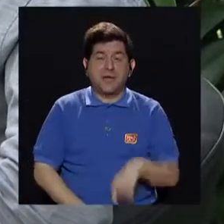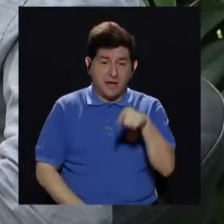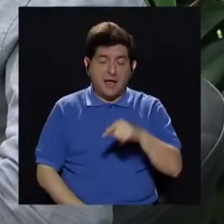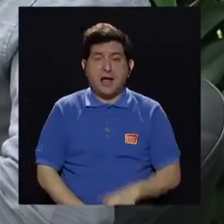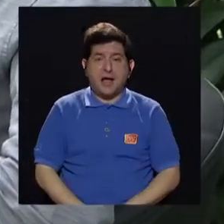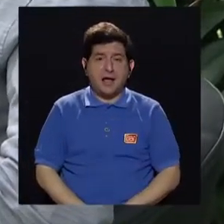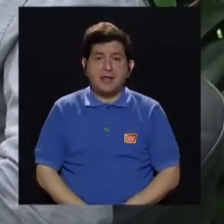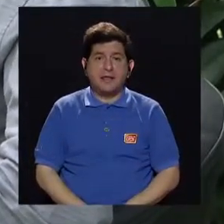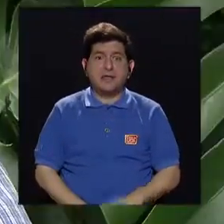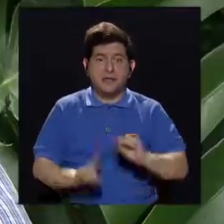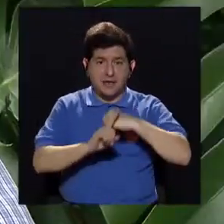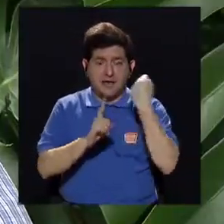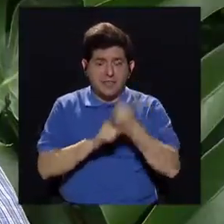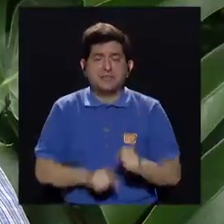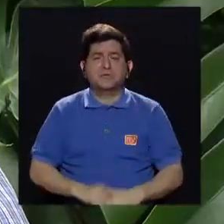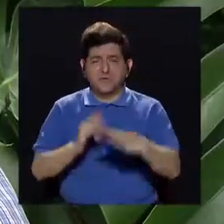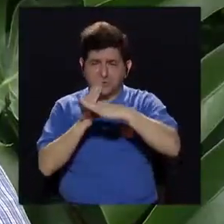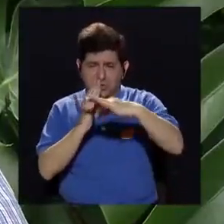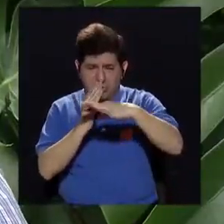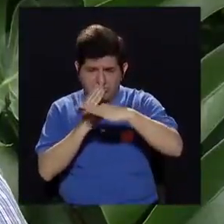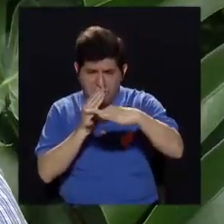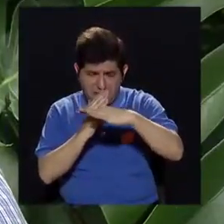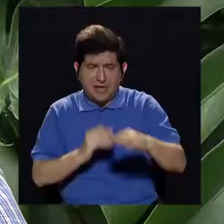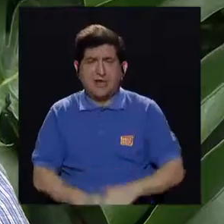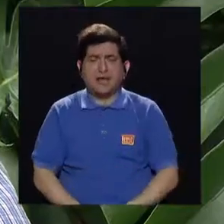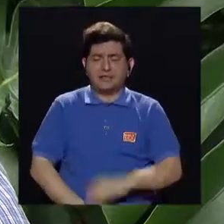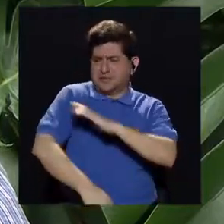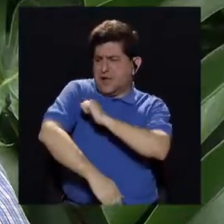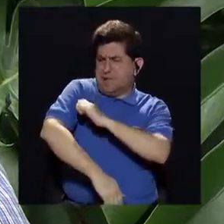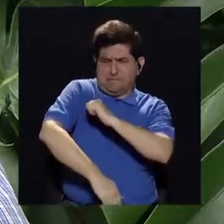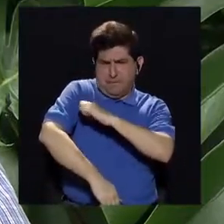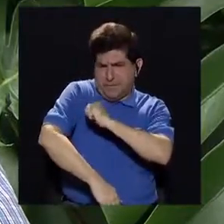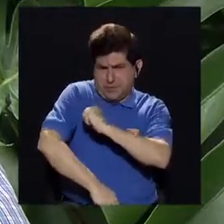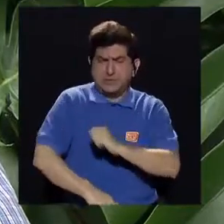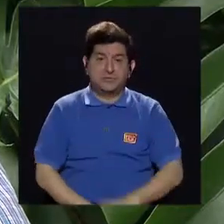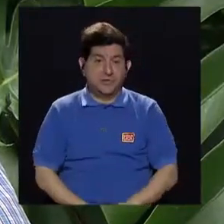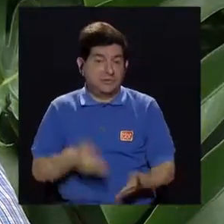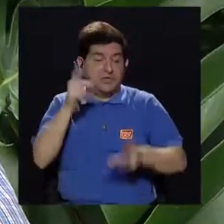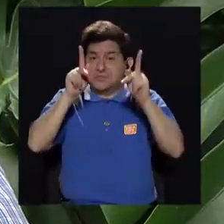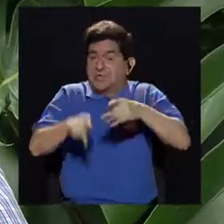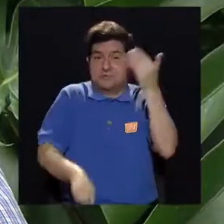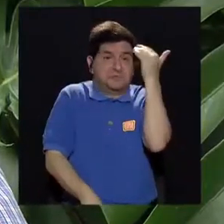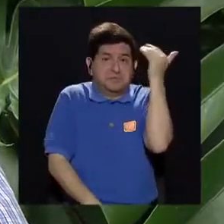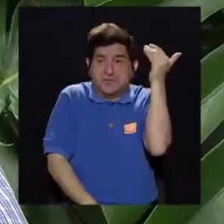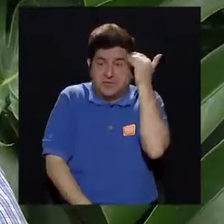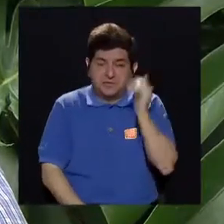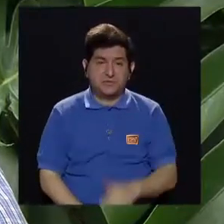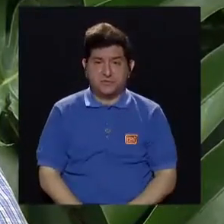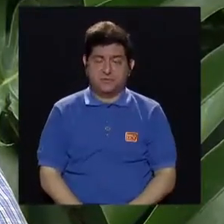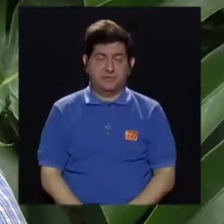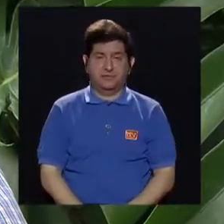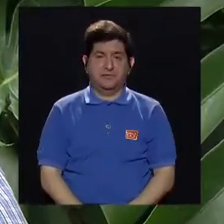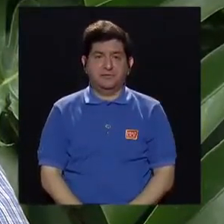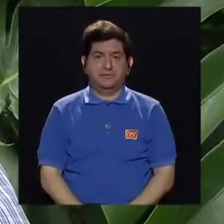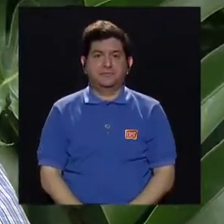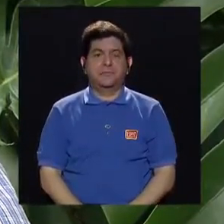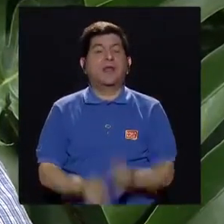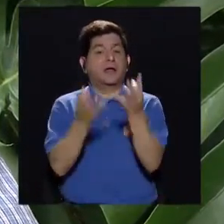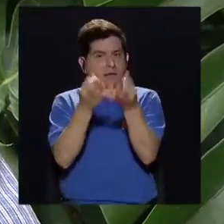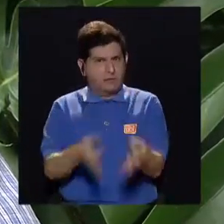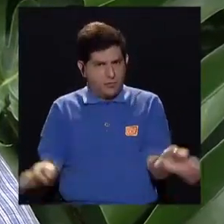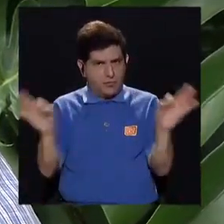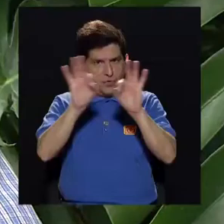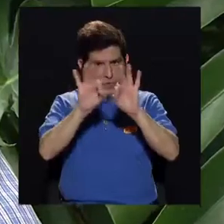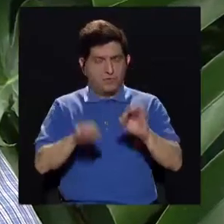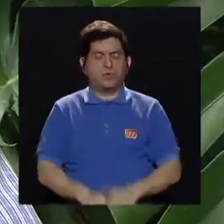general, cómo está su colesterol, triglicéridos, cómo es su presión arterial, posiblemente ni siquiera sabe cuál es su nivel de presión. Y algo